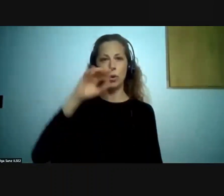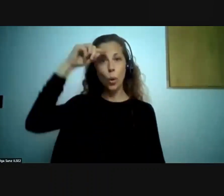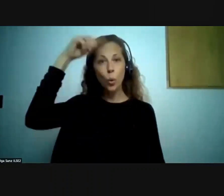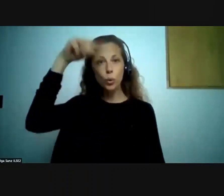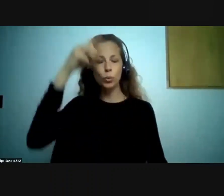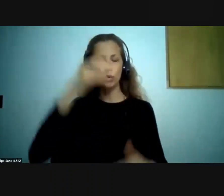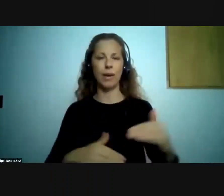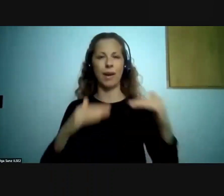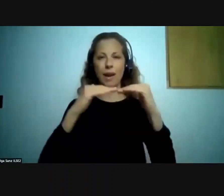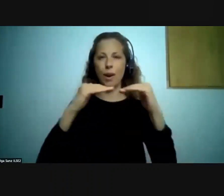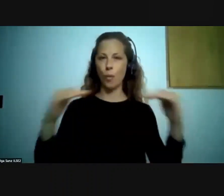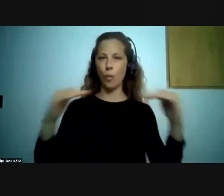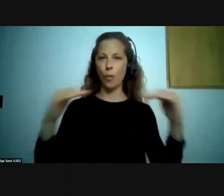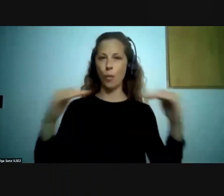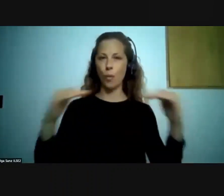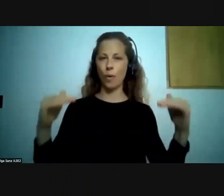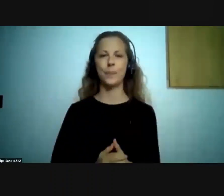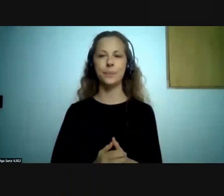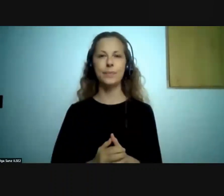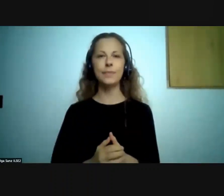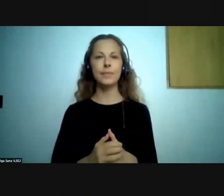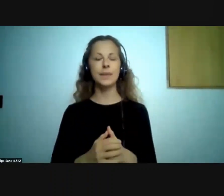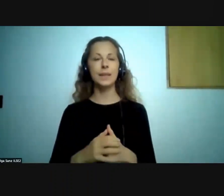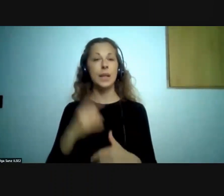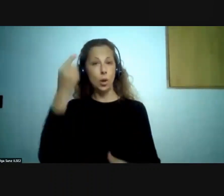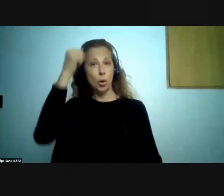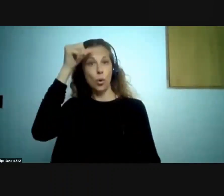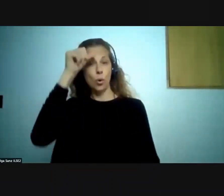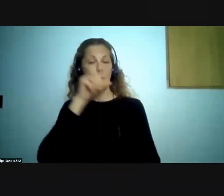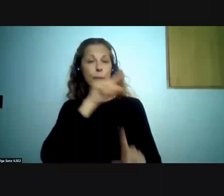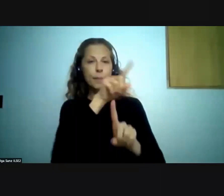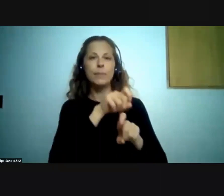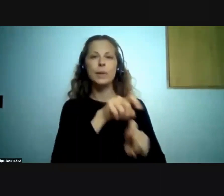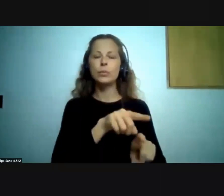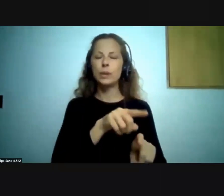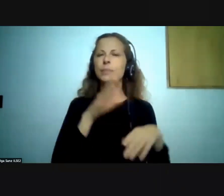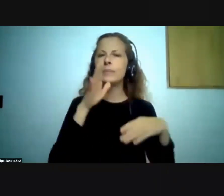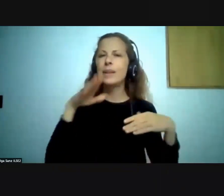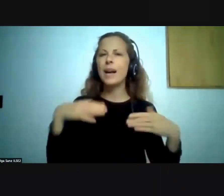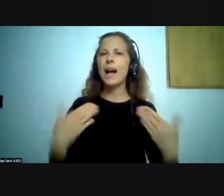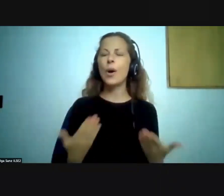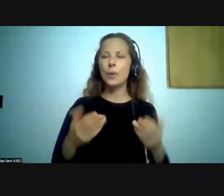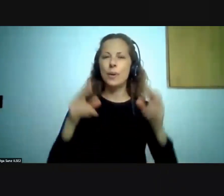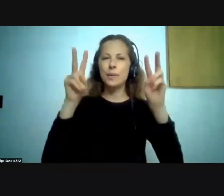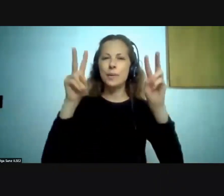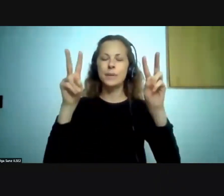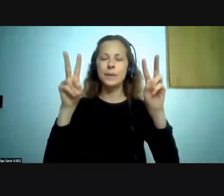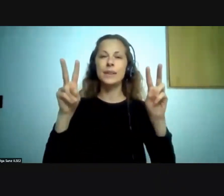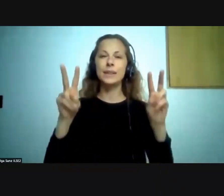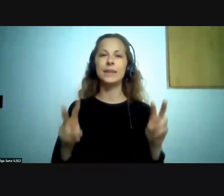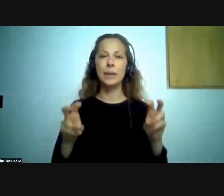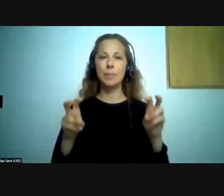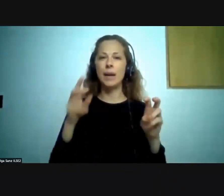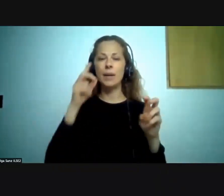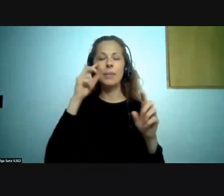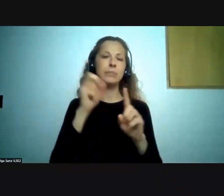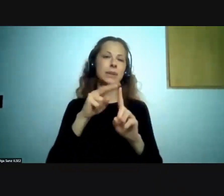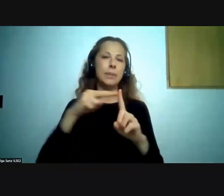o espectadora anónima te pregunta cómo se está abordando el problema en cuanto, o sea, desde una